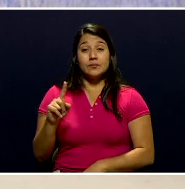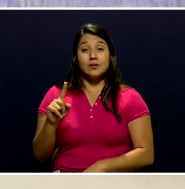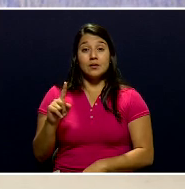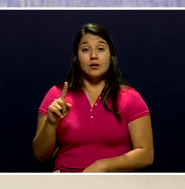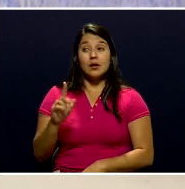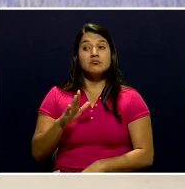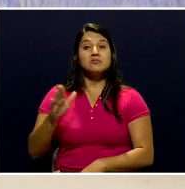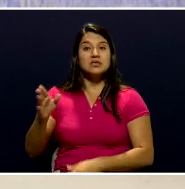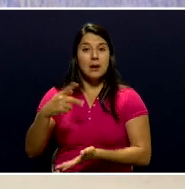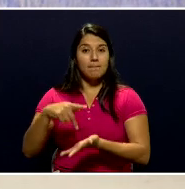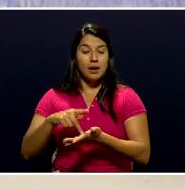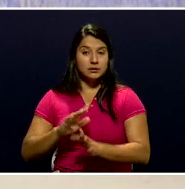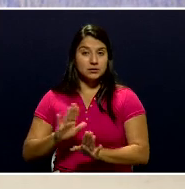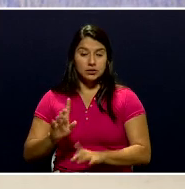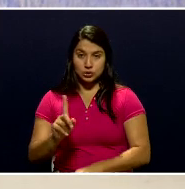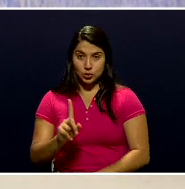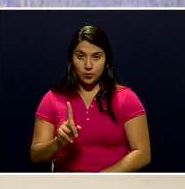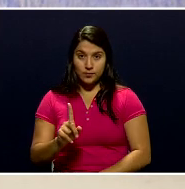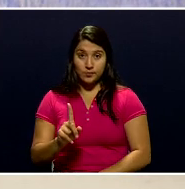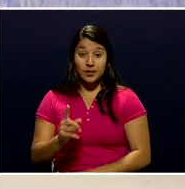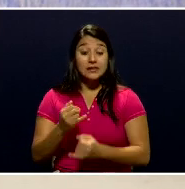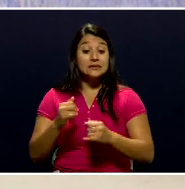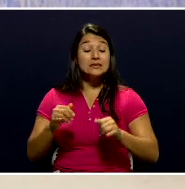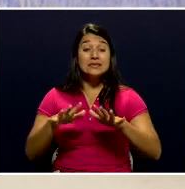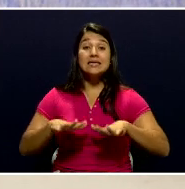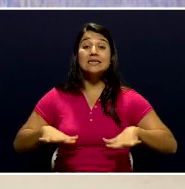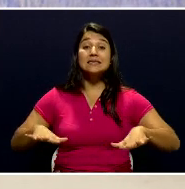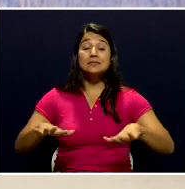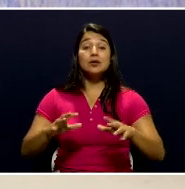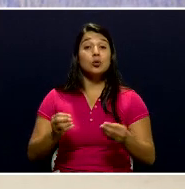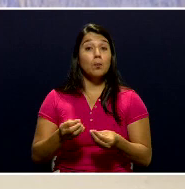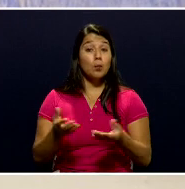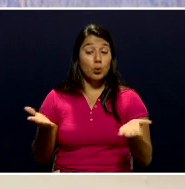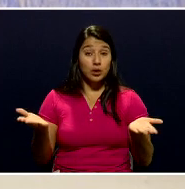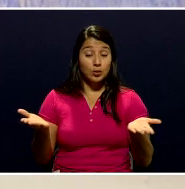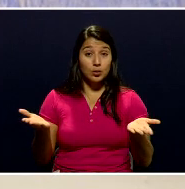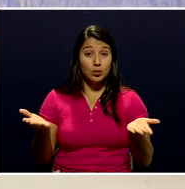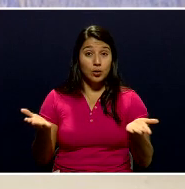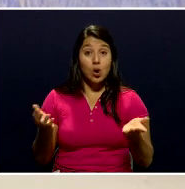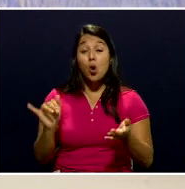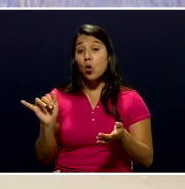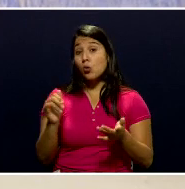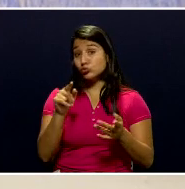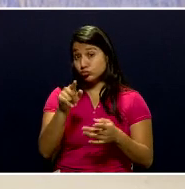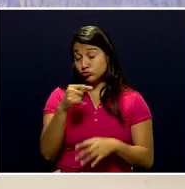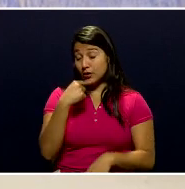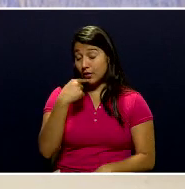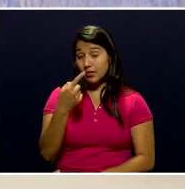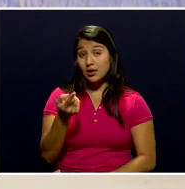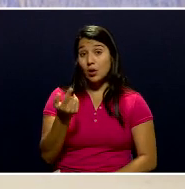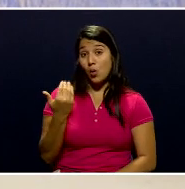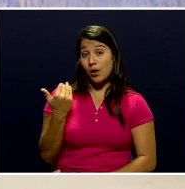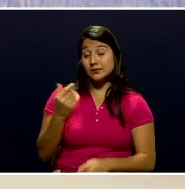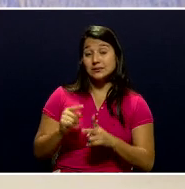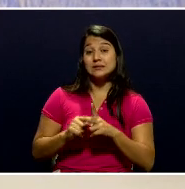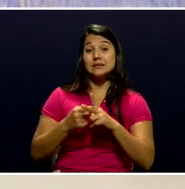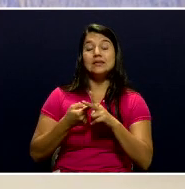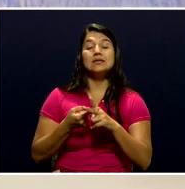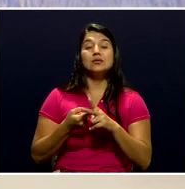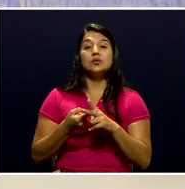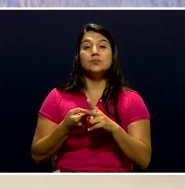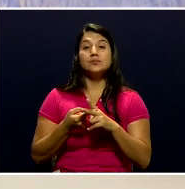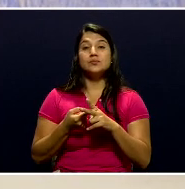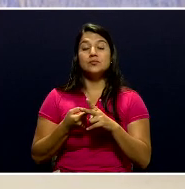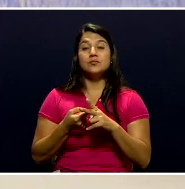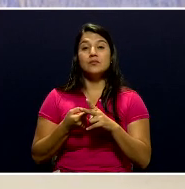ir al parque. Sin el espacio público, como decía usted al inicio de la